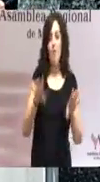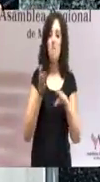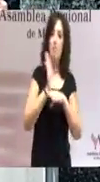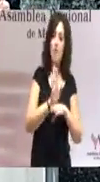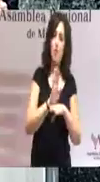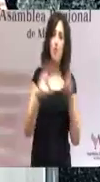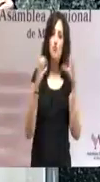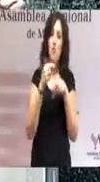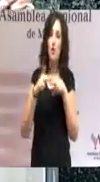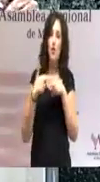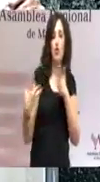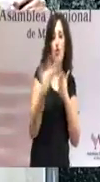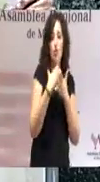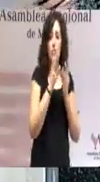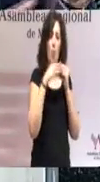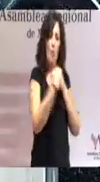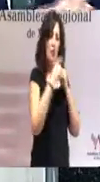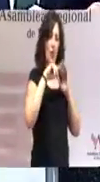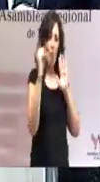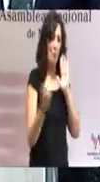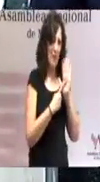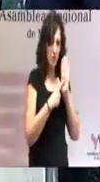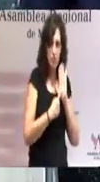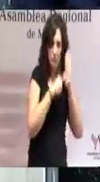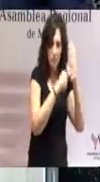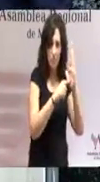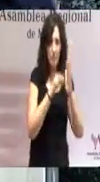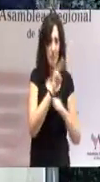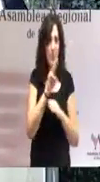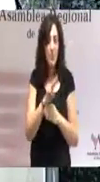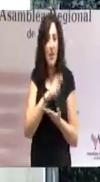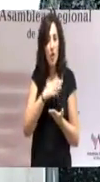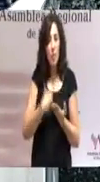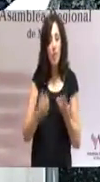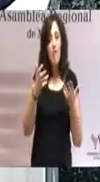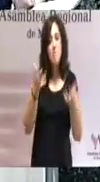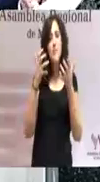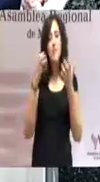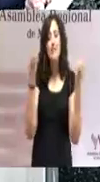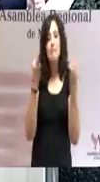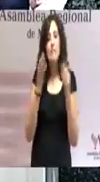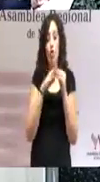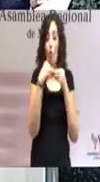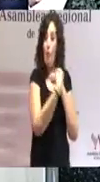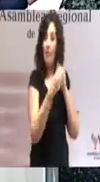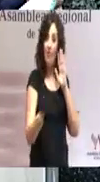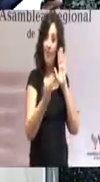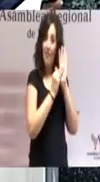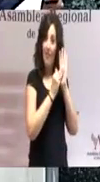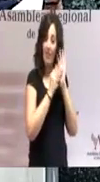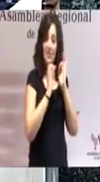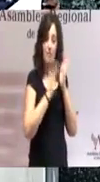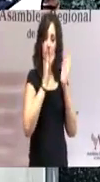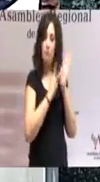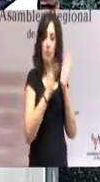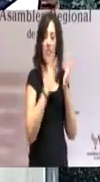documento, documento completo. El Partido Popular de la Región de Murcia ha conseguido que en este documento, en su página 19,